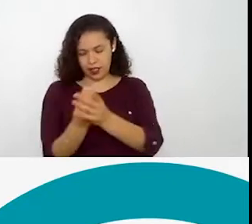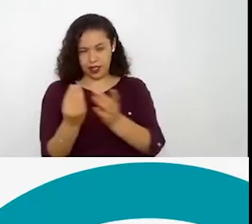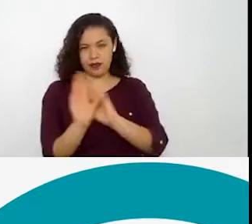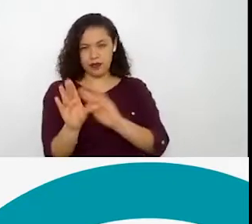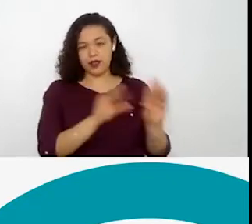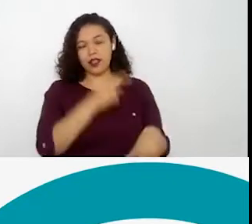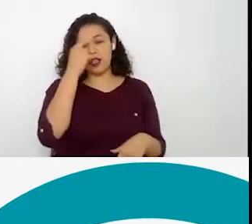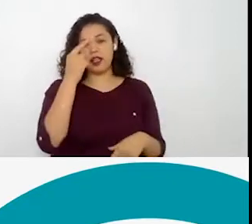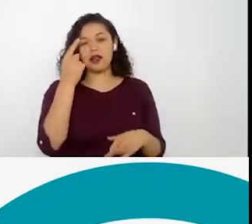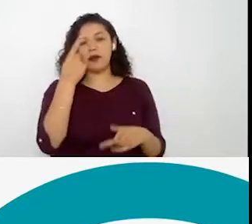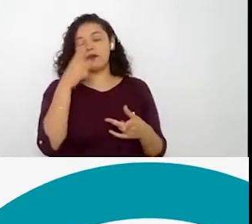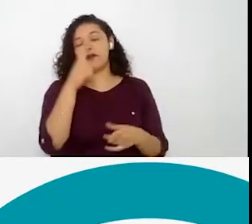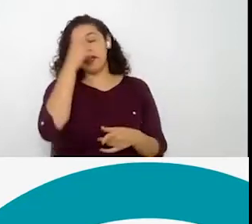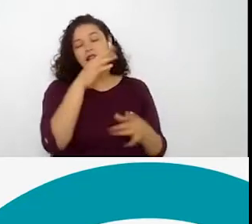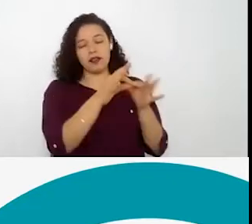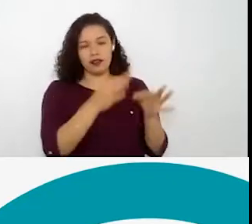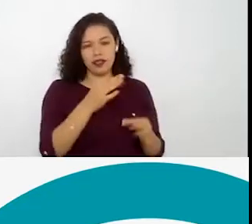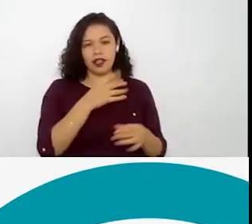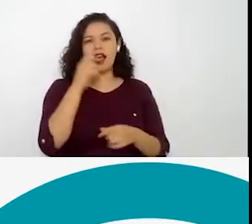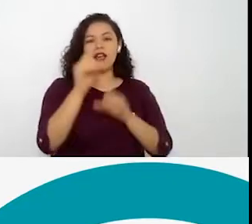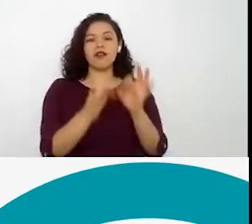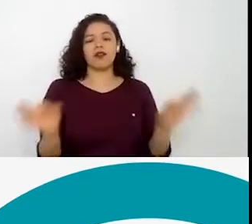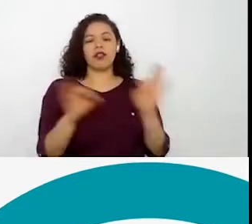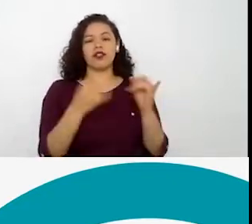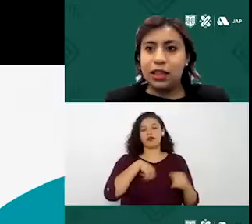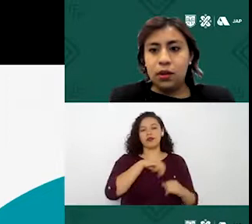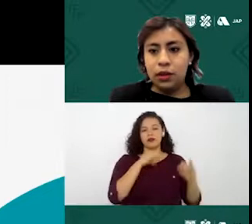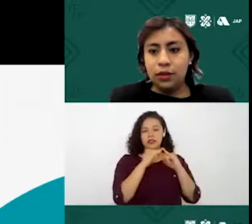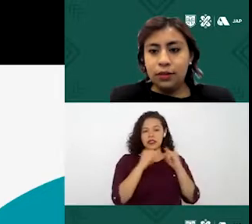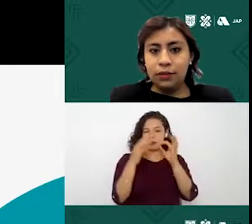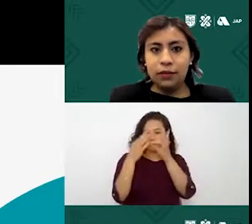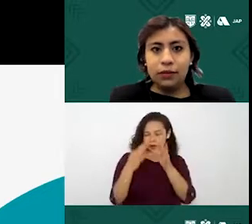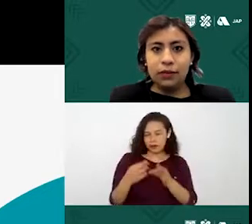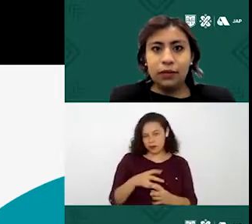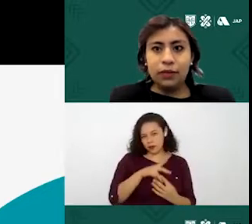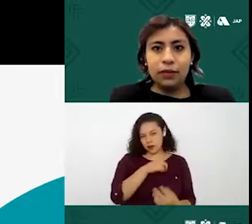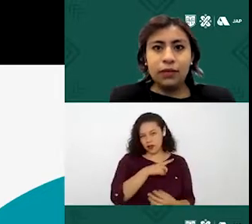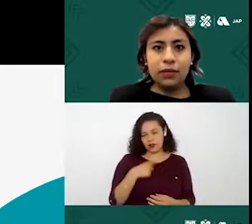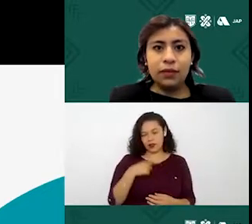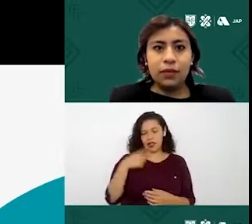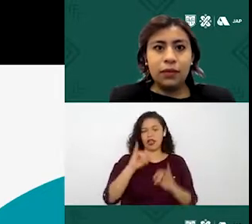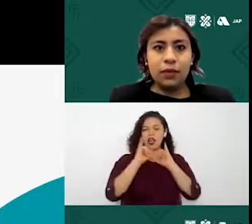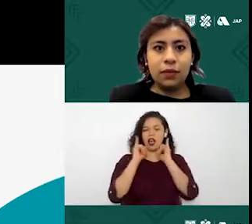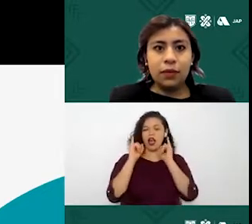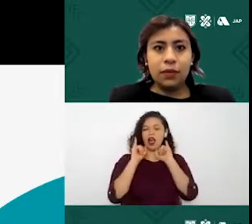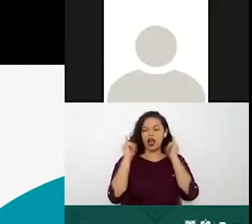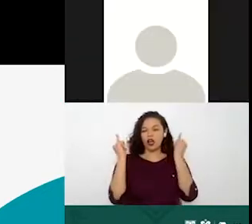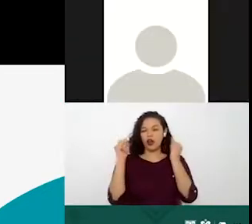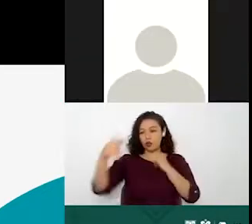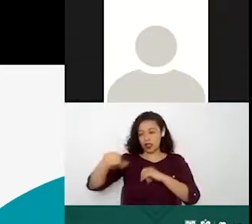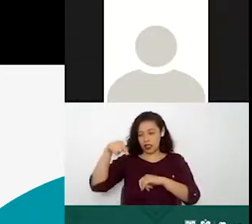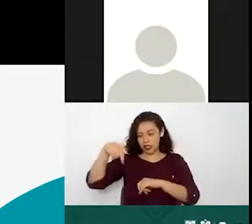muy importante que año con año tenemos que hacer como instituciones que es justamente la entrega a la junta del programa de trabajo y presupuesto